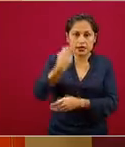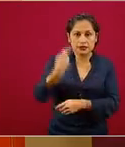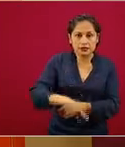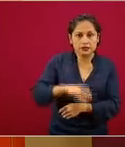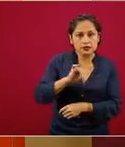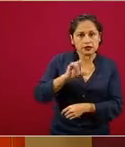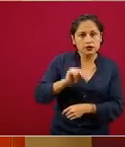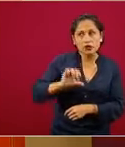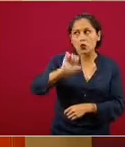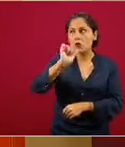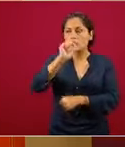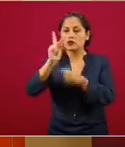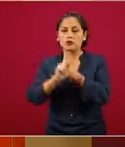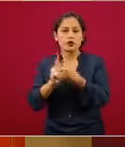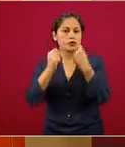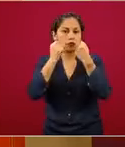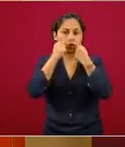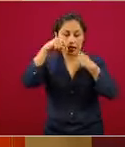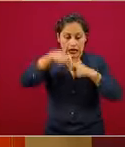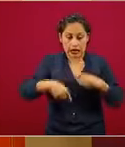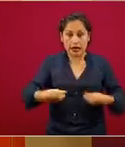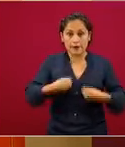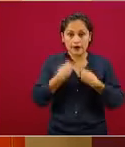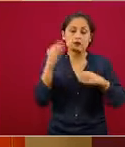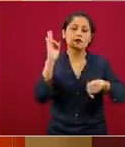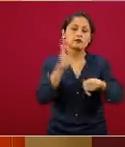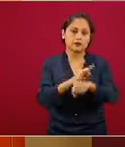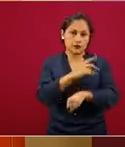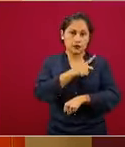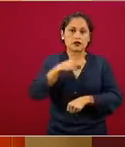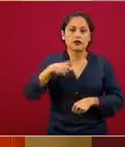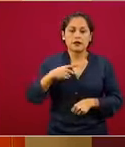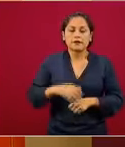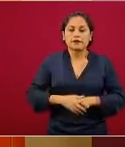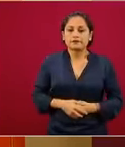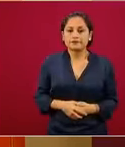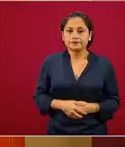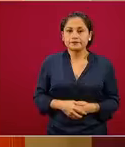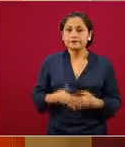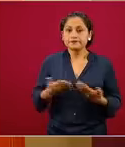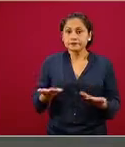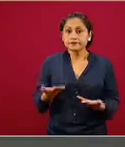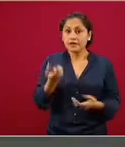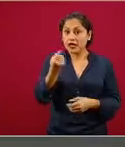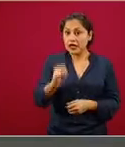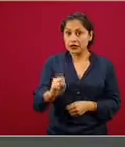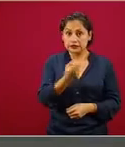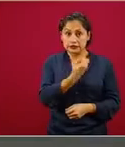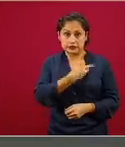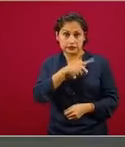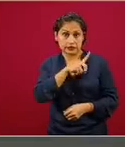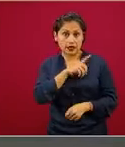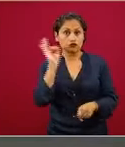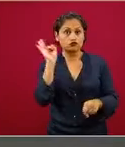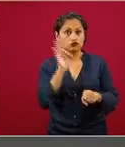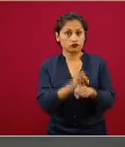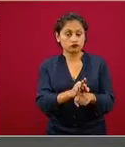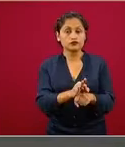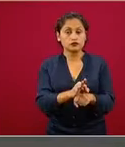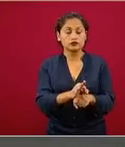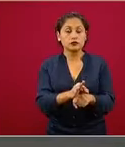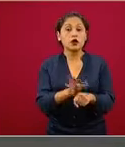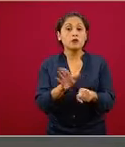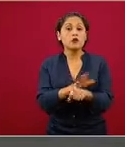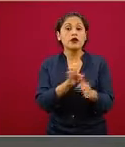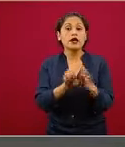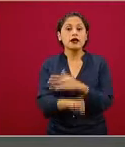nos interesa, es nuestra responsabilidad cuidar la salud. Y cuidar la salud, en el caso extremo, cuando se amenaza la